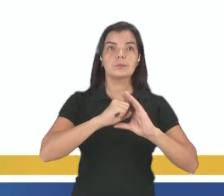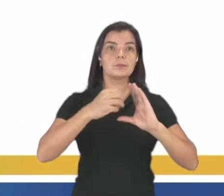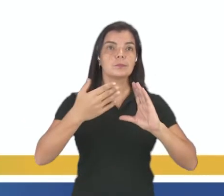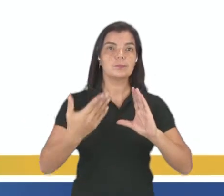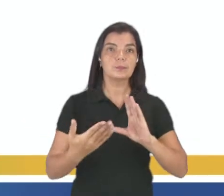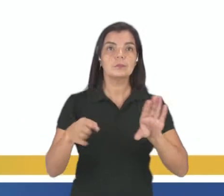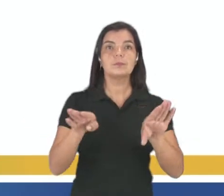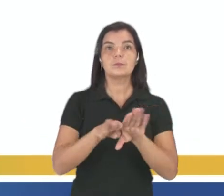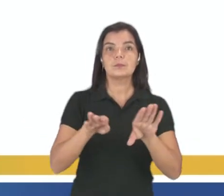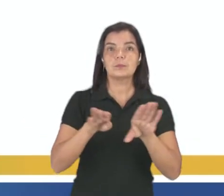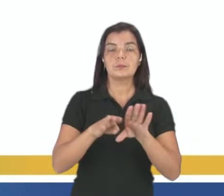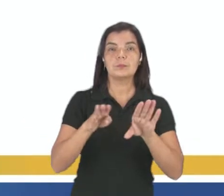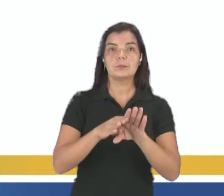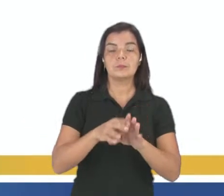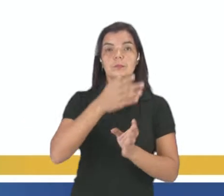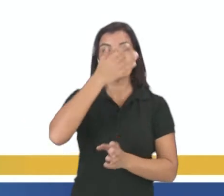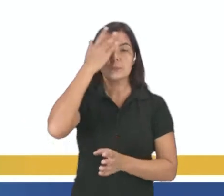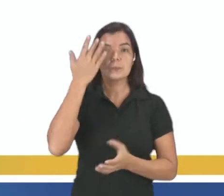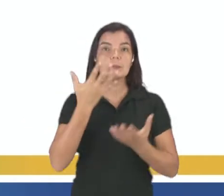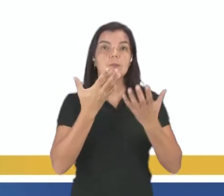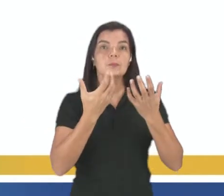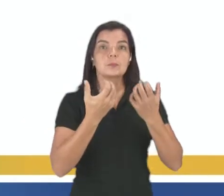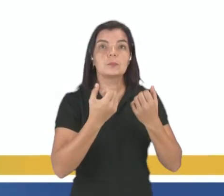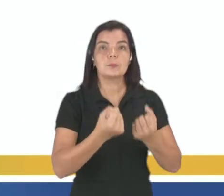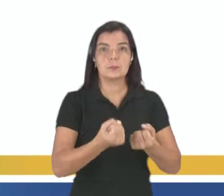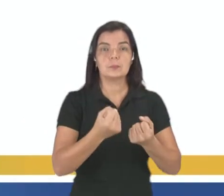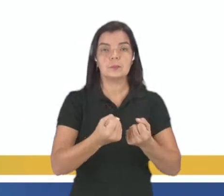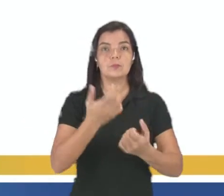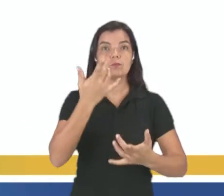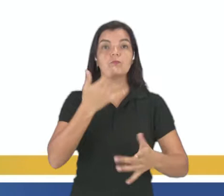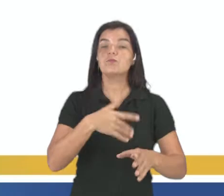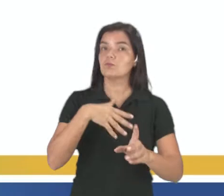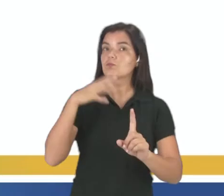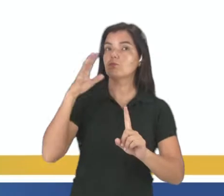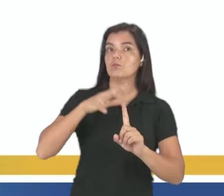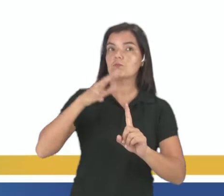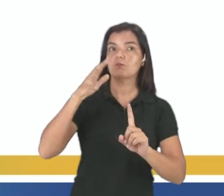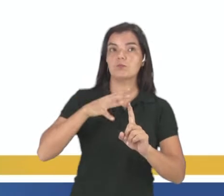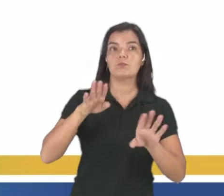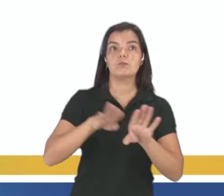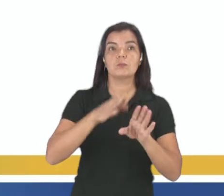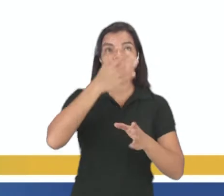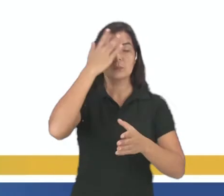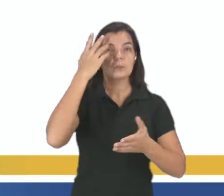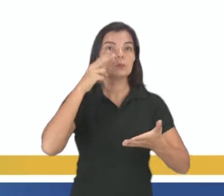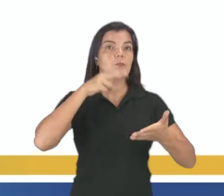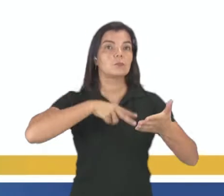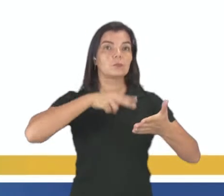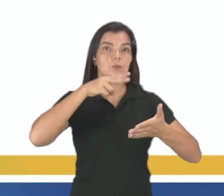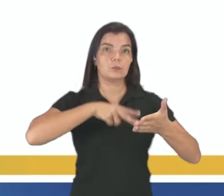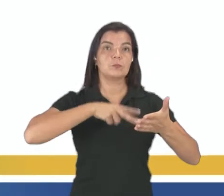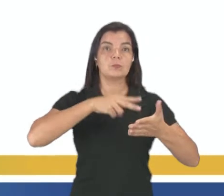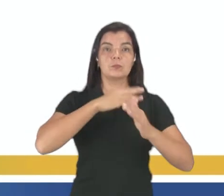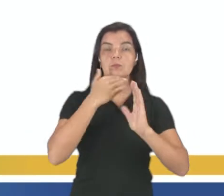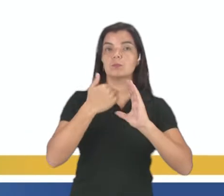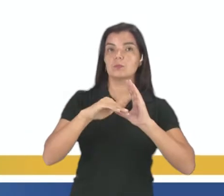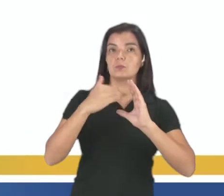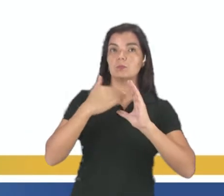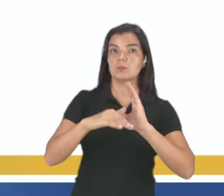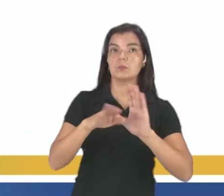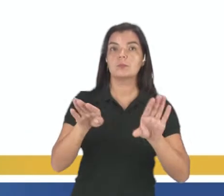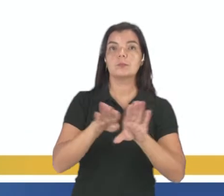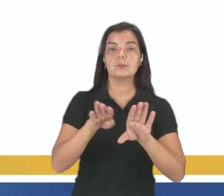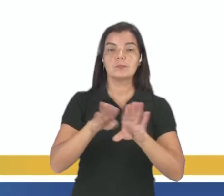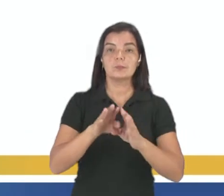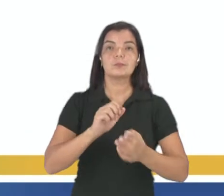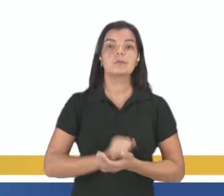Así se caracteriza por intentar convencer o persuadir al interlocutor del mensaje, o sea,